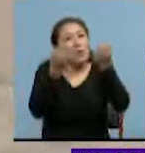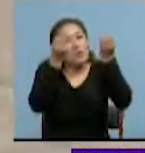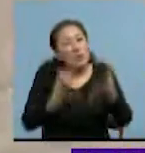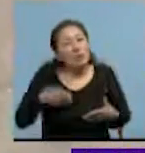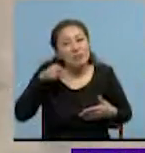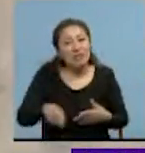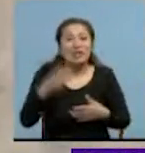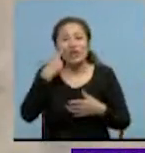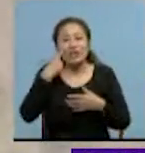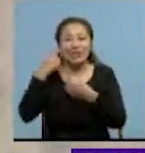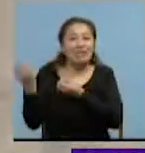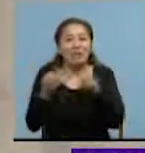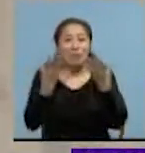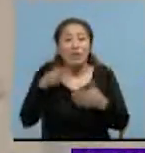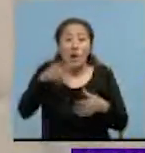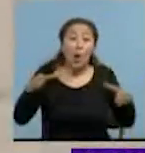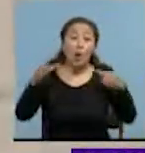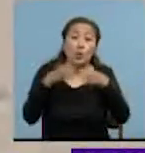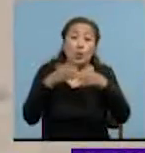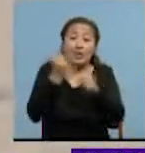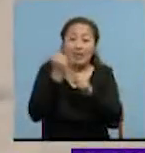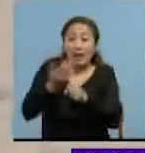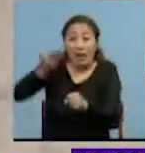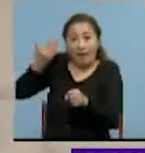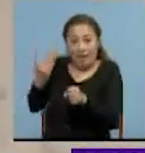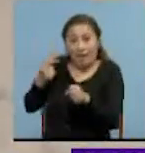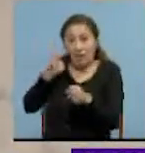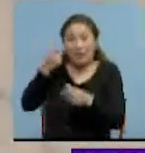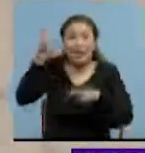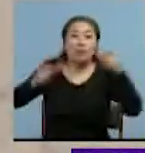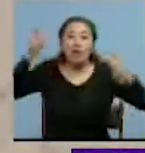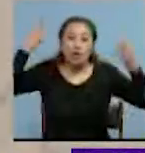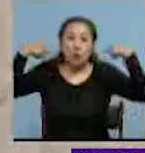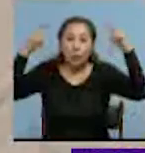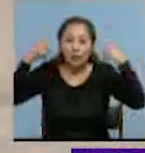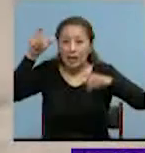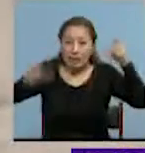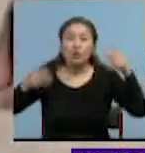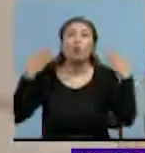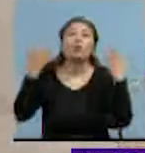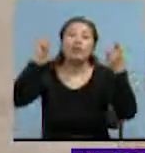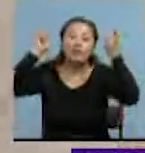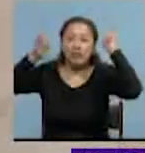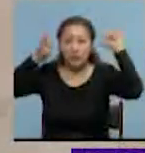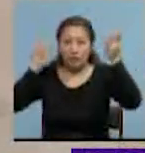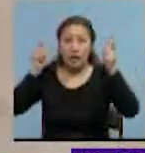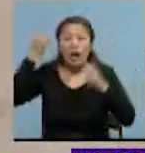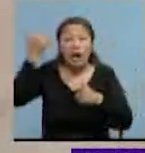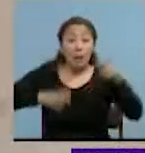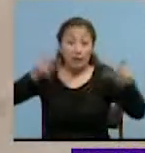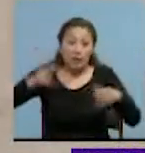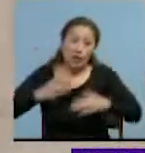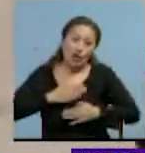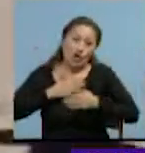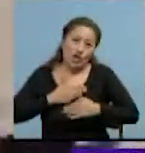la Comisión Municipal de Purmamarca, un equipo que trabaja detrás de todo esto para que los turistas y el pueblo de Purmamarca disfruten, porque los artesanos también están contentos